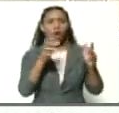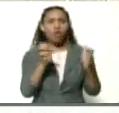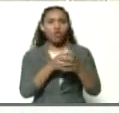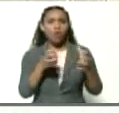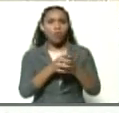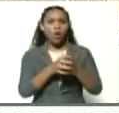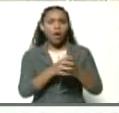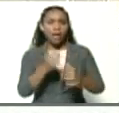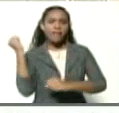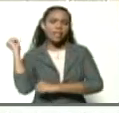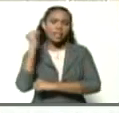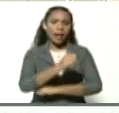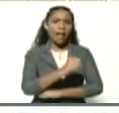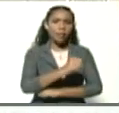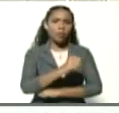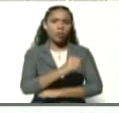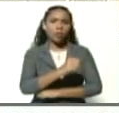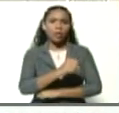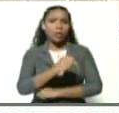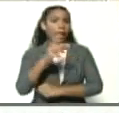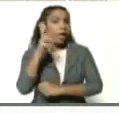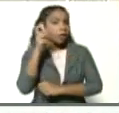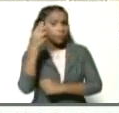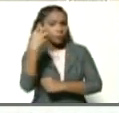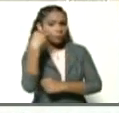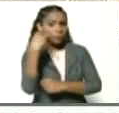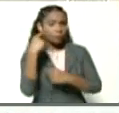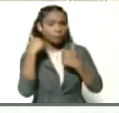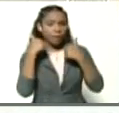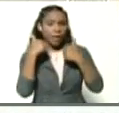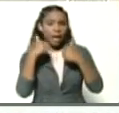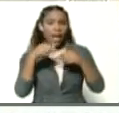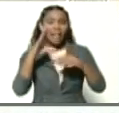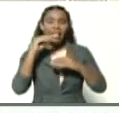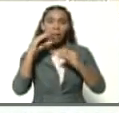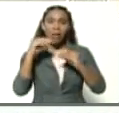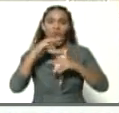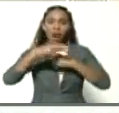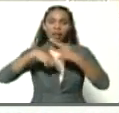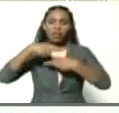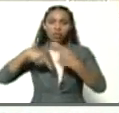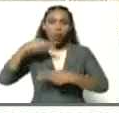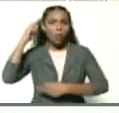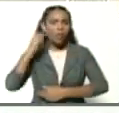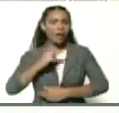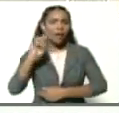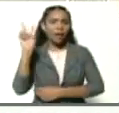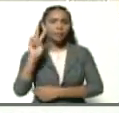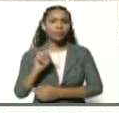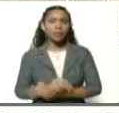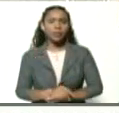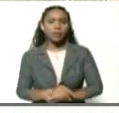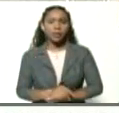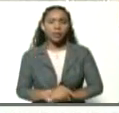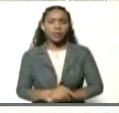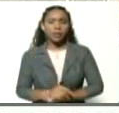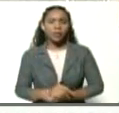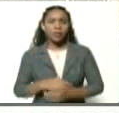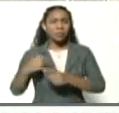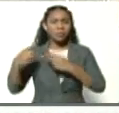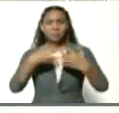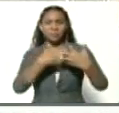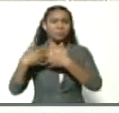y venceremos. Escúchenlo bien. Está hablando la revolución bolivariana. Los